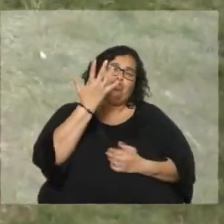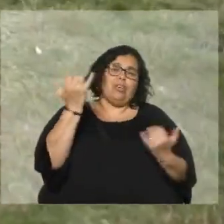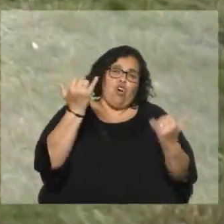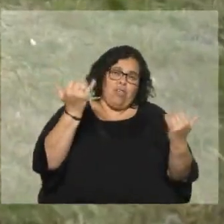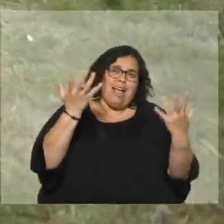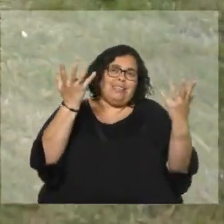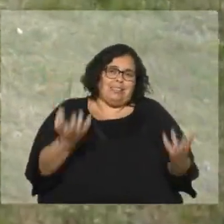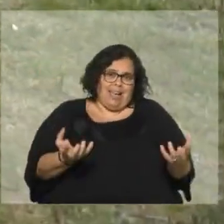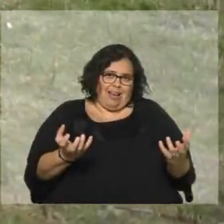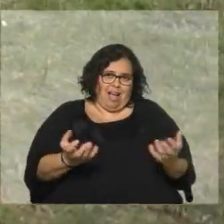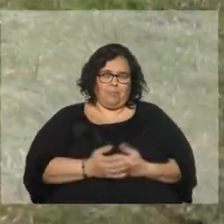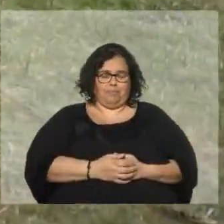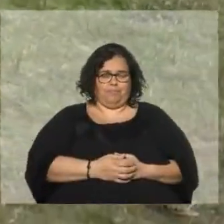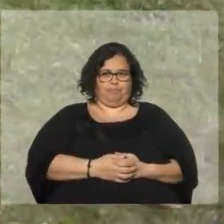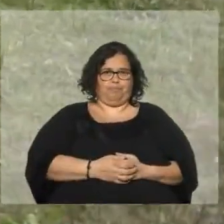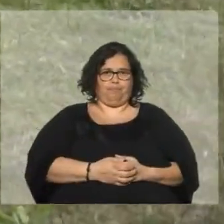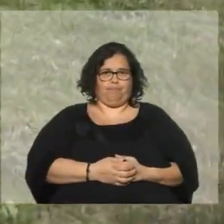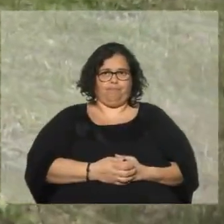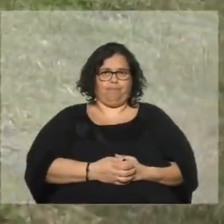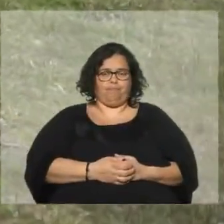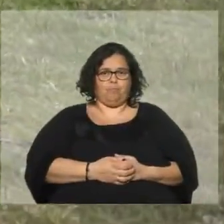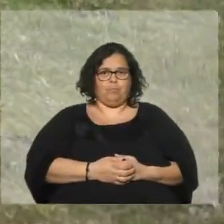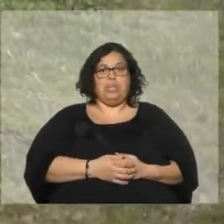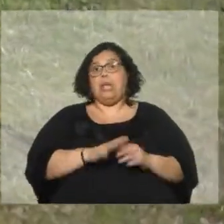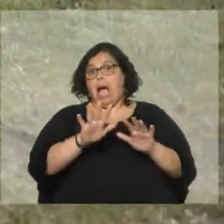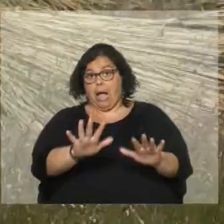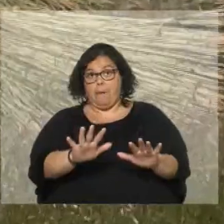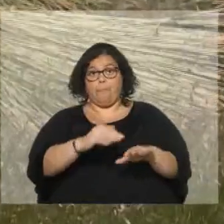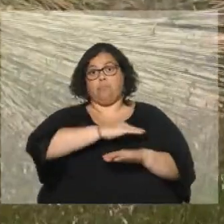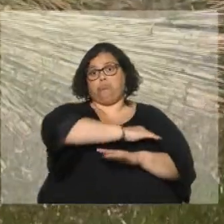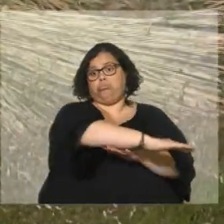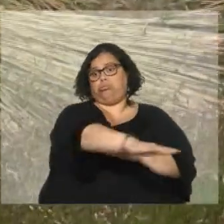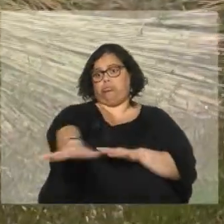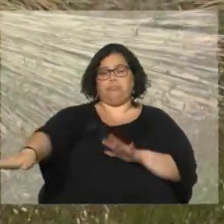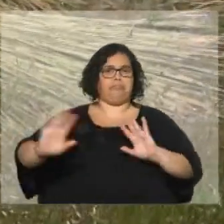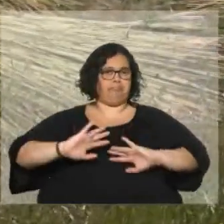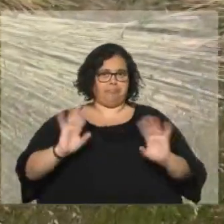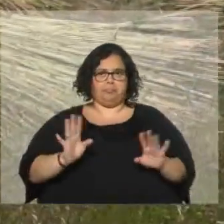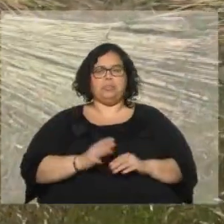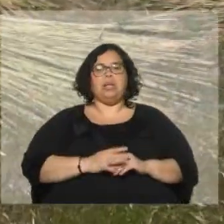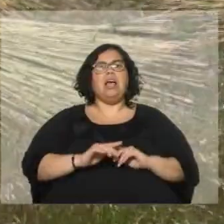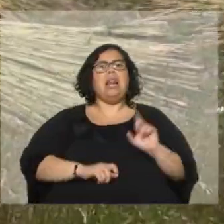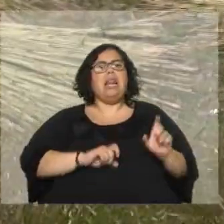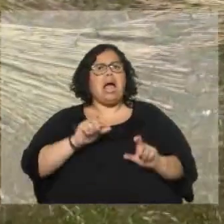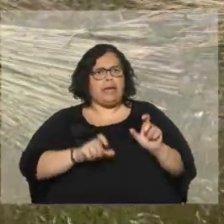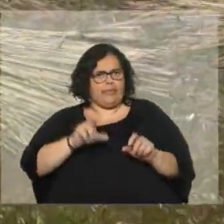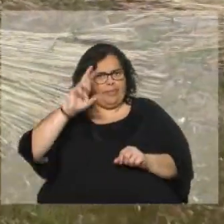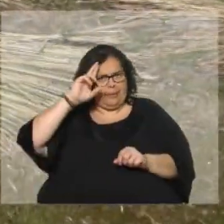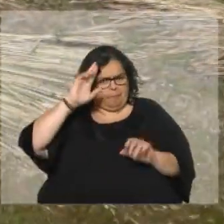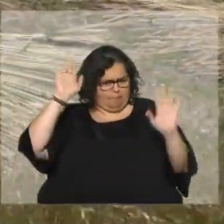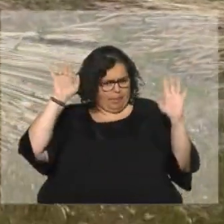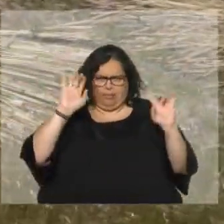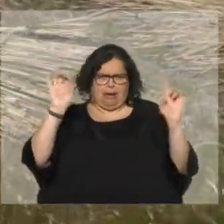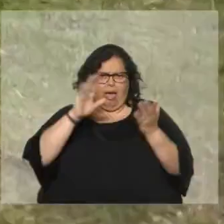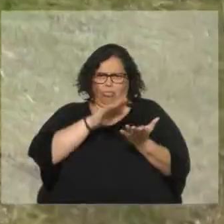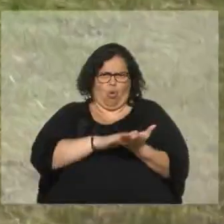Bien. 5 o 6 días, pero está, te da igual. ¿Y queda acá? Queda acá, sí, queda todo extendido acá. La gente respeta. La respeta mucho, sí. Sí, sí, sí. En